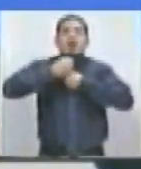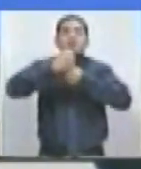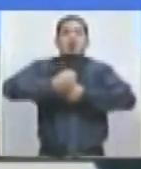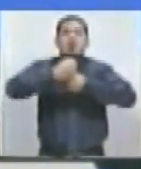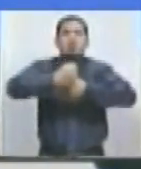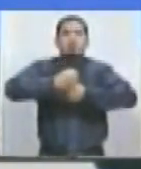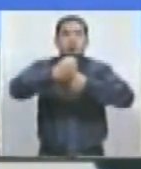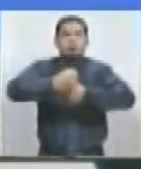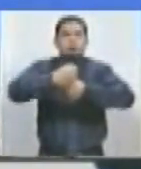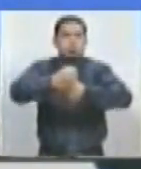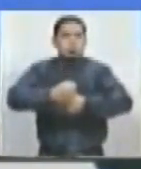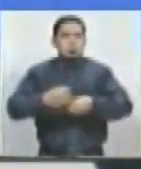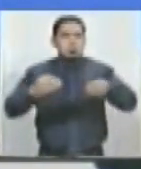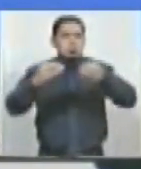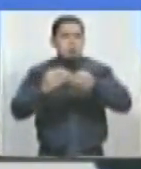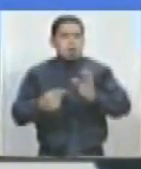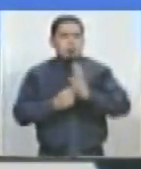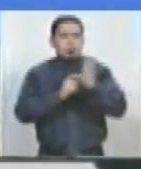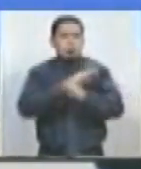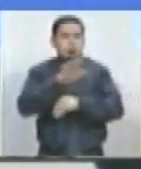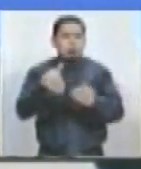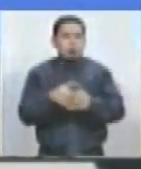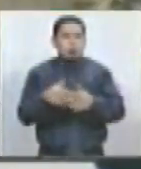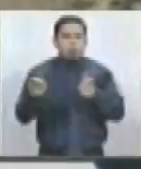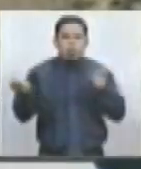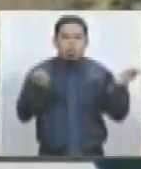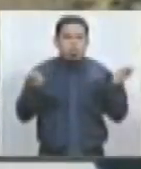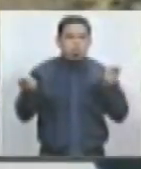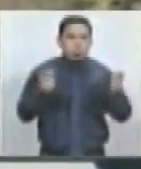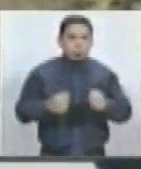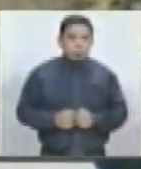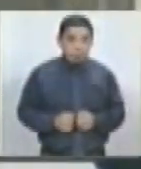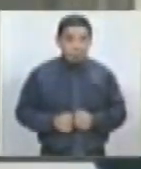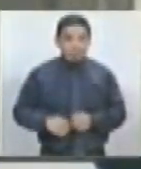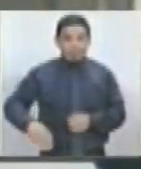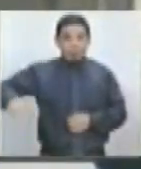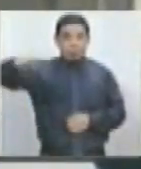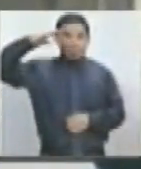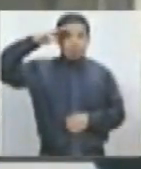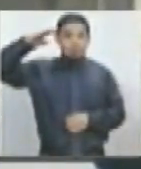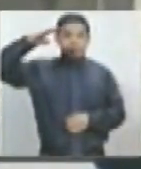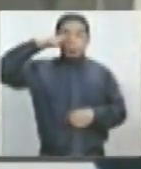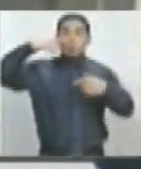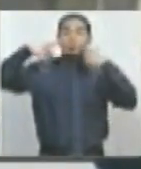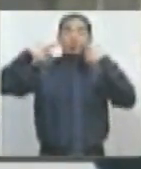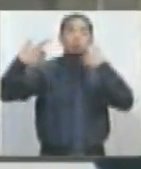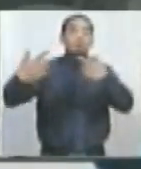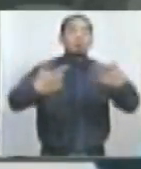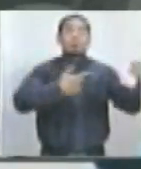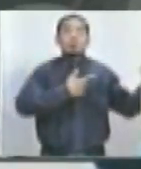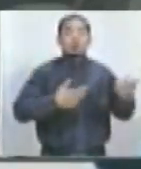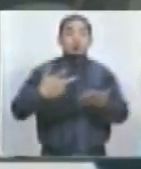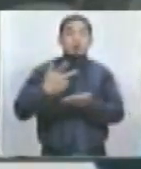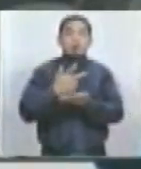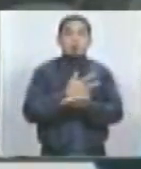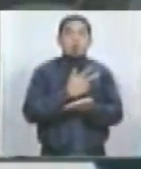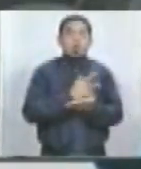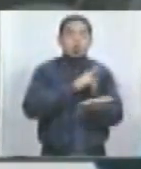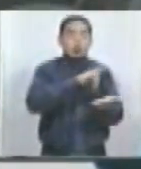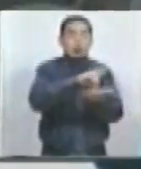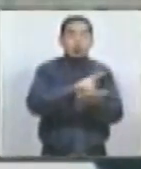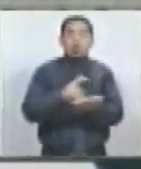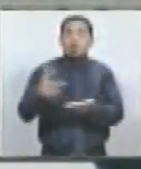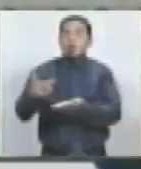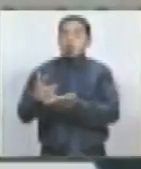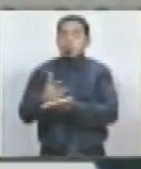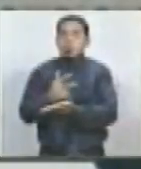atender todo este operativo. Los uniformados custodiarán la seguridad en terminales aéreas y terrestres,